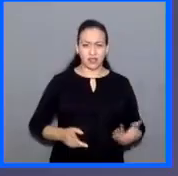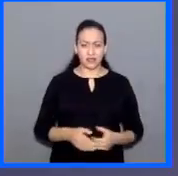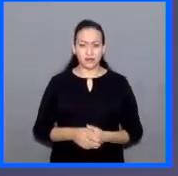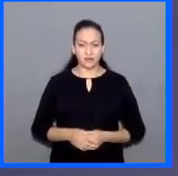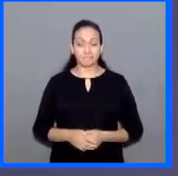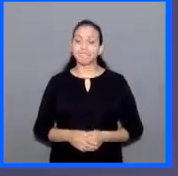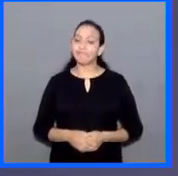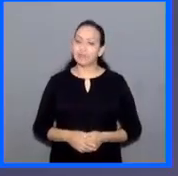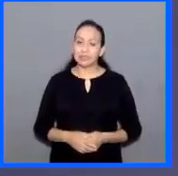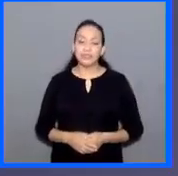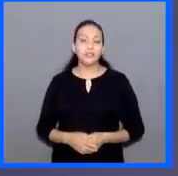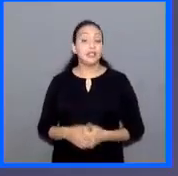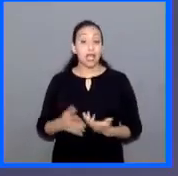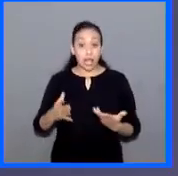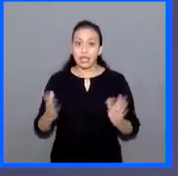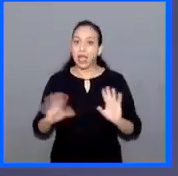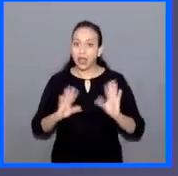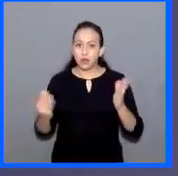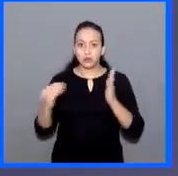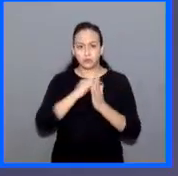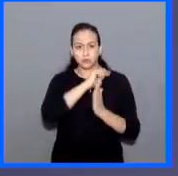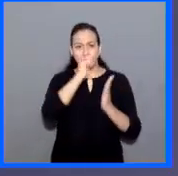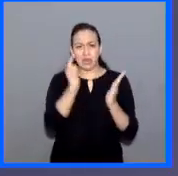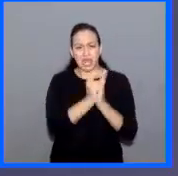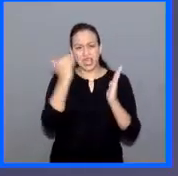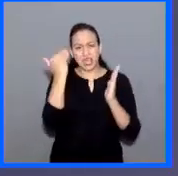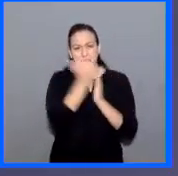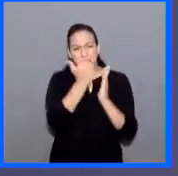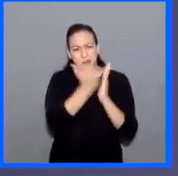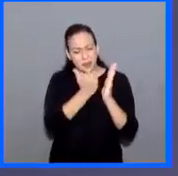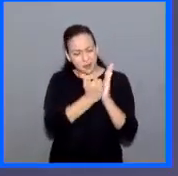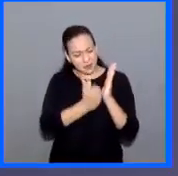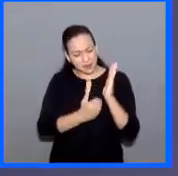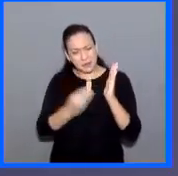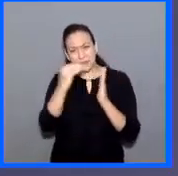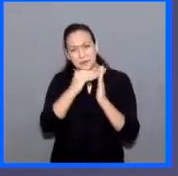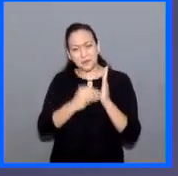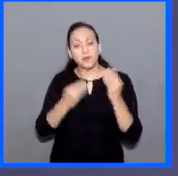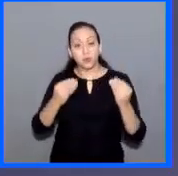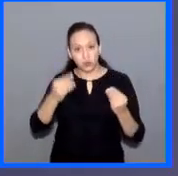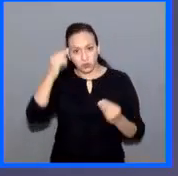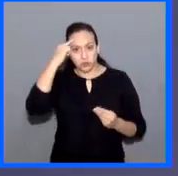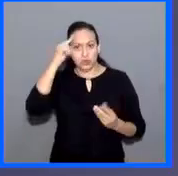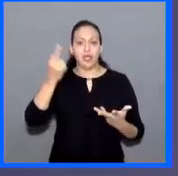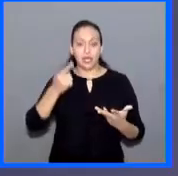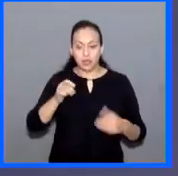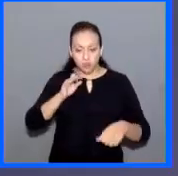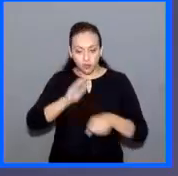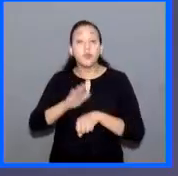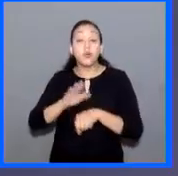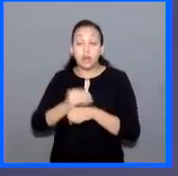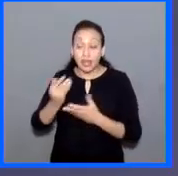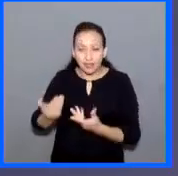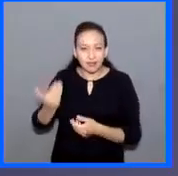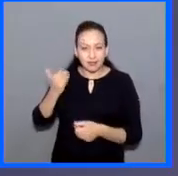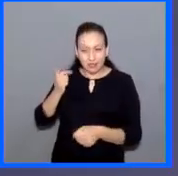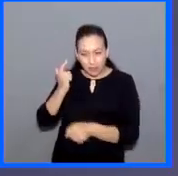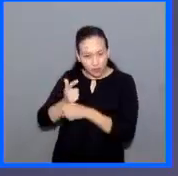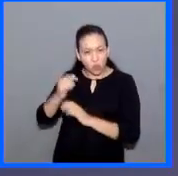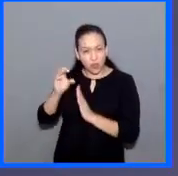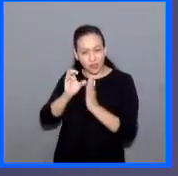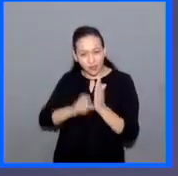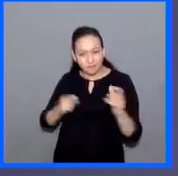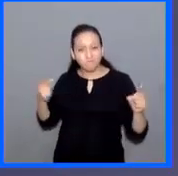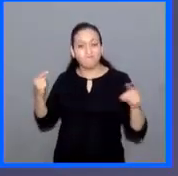un marco de regulación y protección a partir de criterios jurisprudenciales derivados de acciones de inconstitucionalidad, y esto es lo que